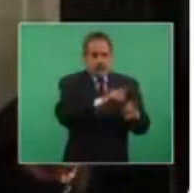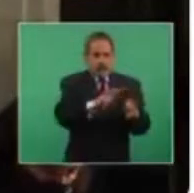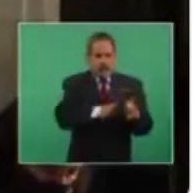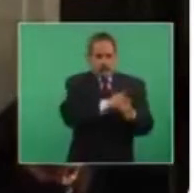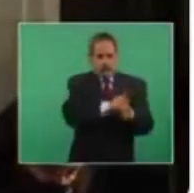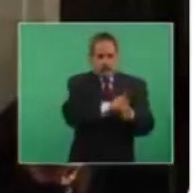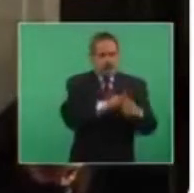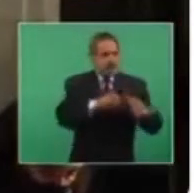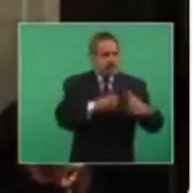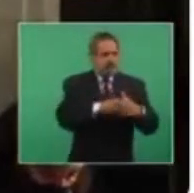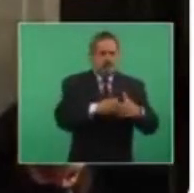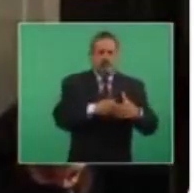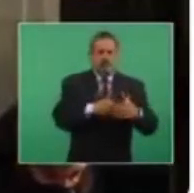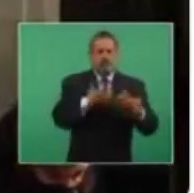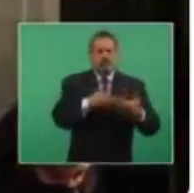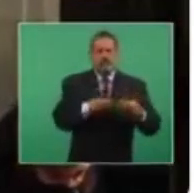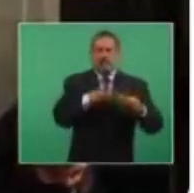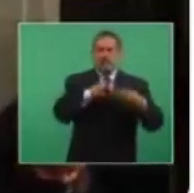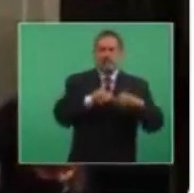las empresas que,